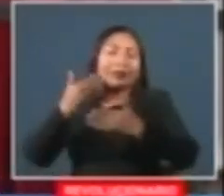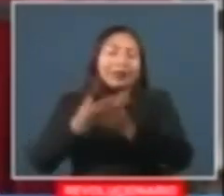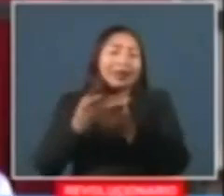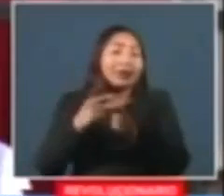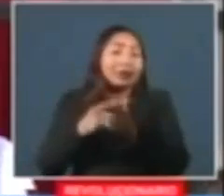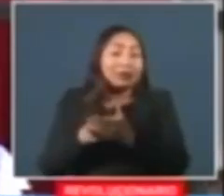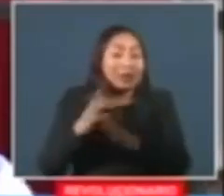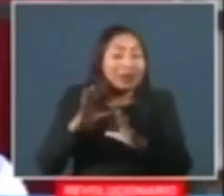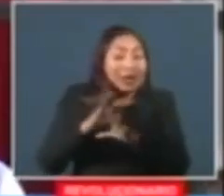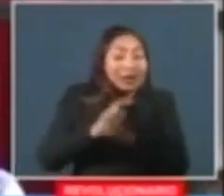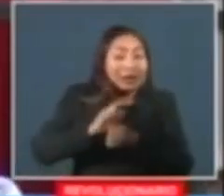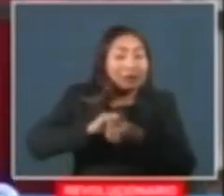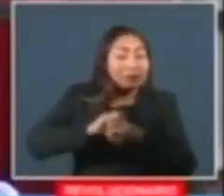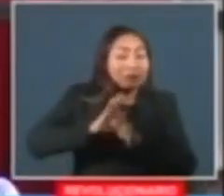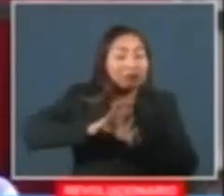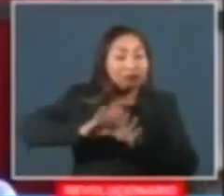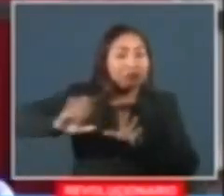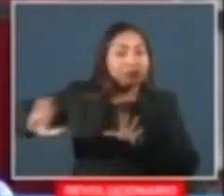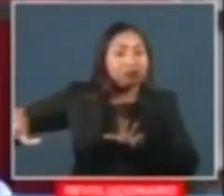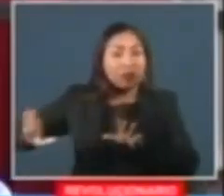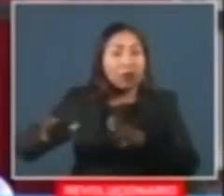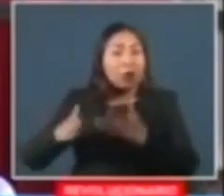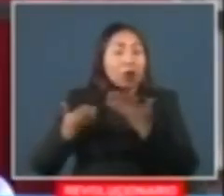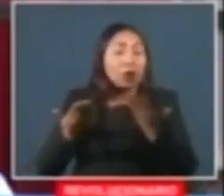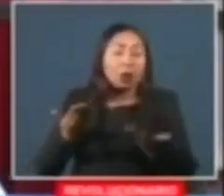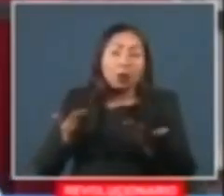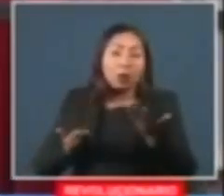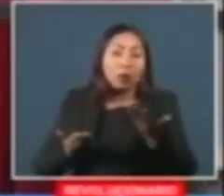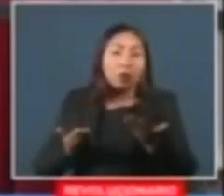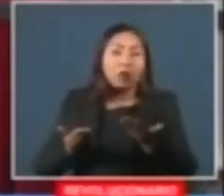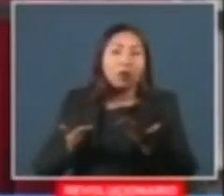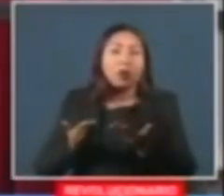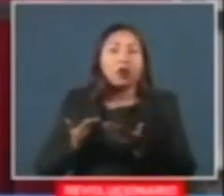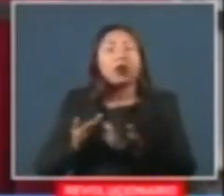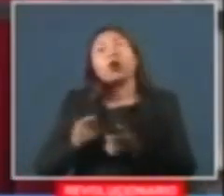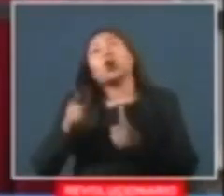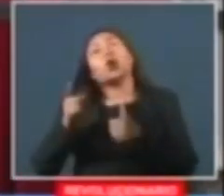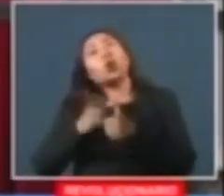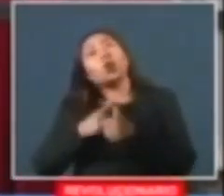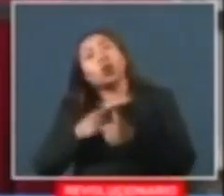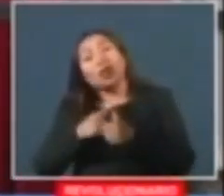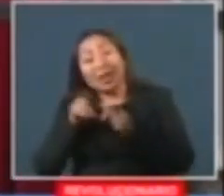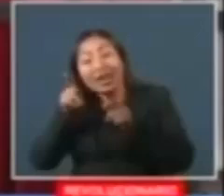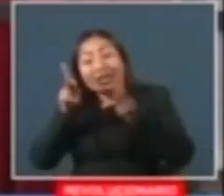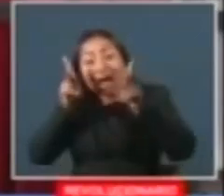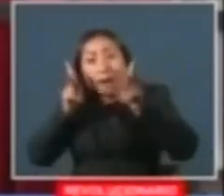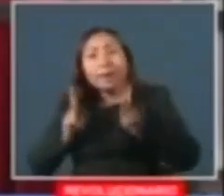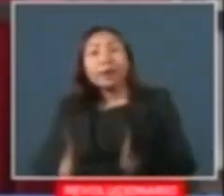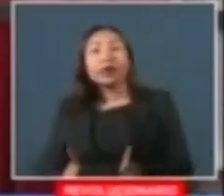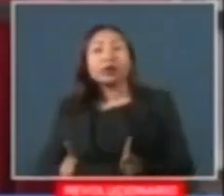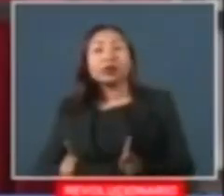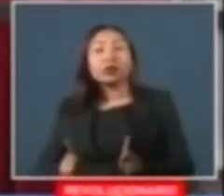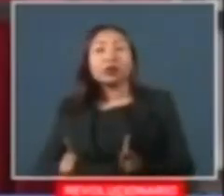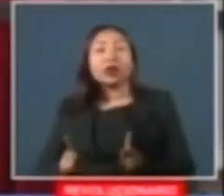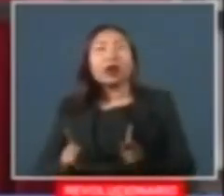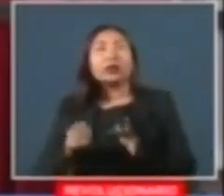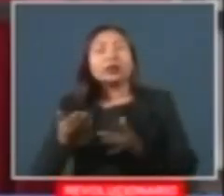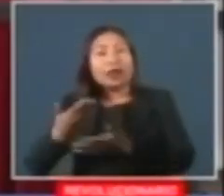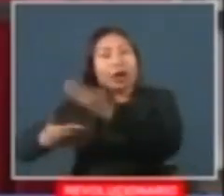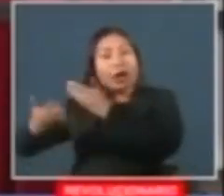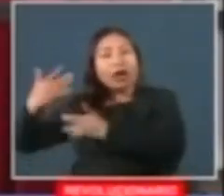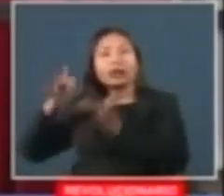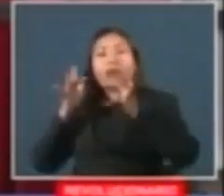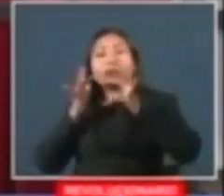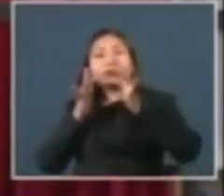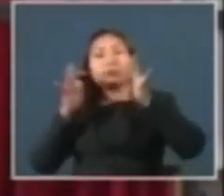los beneficios que usted le señaló. Incluso una de las funcionarias señaló que ella mandó un Twitter al ANTAI y que después